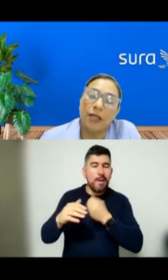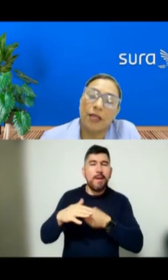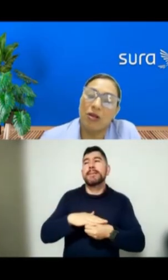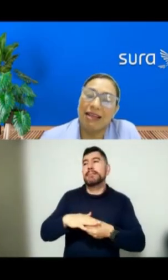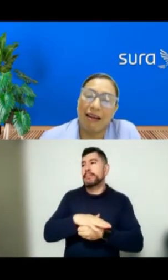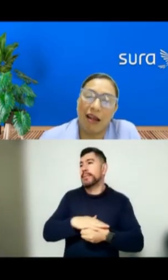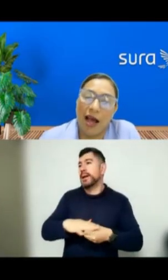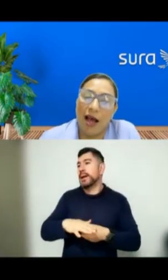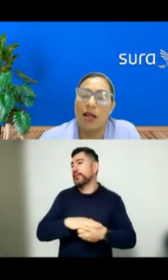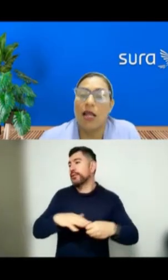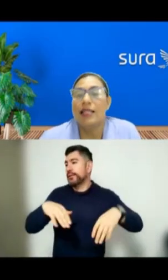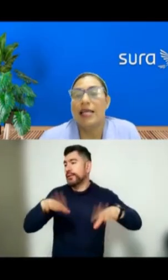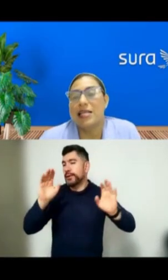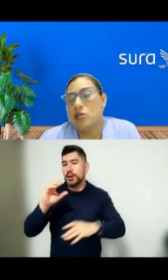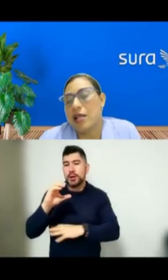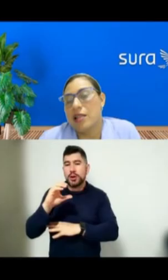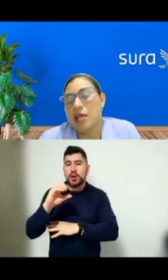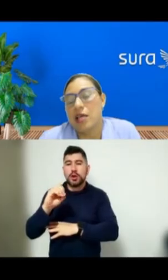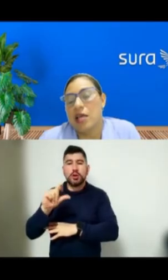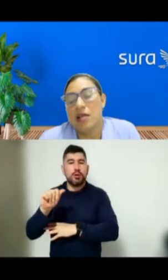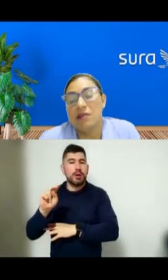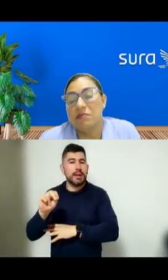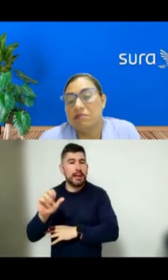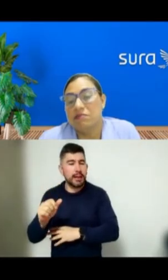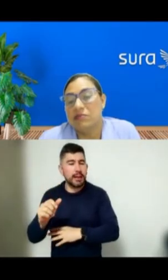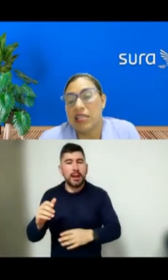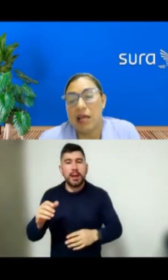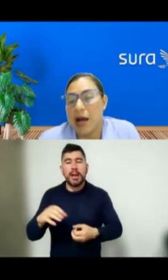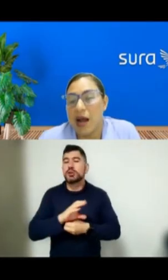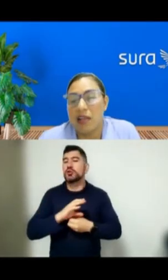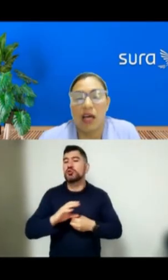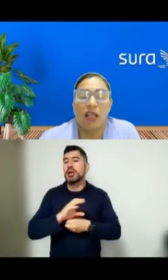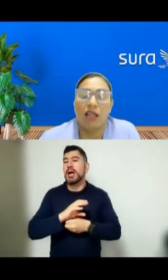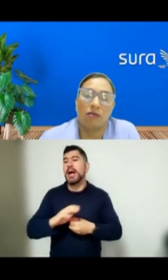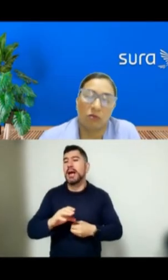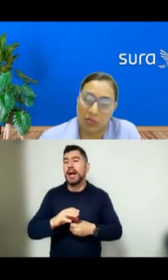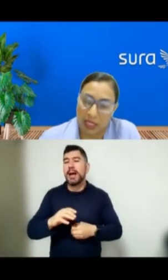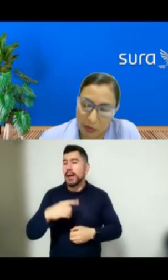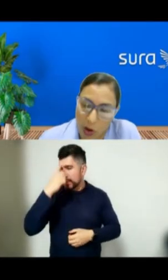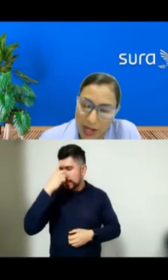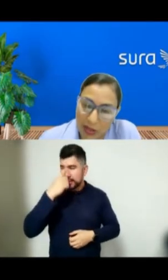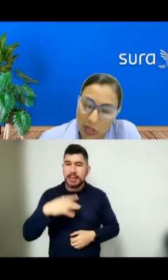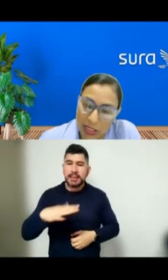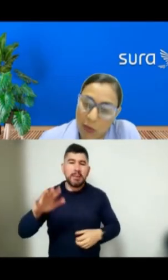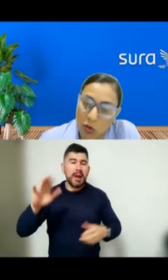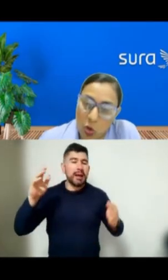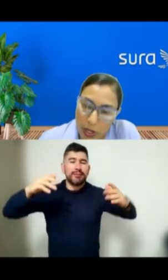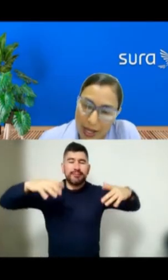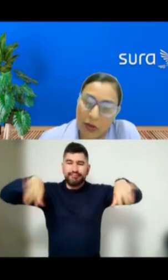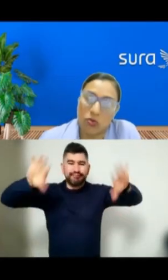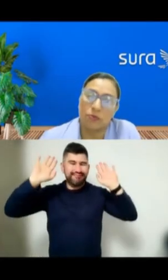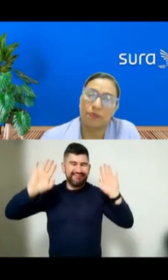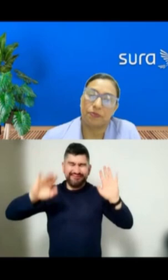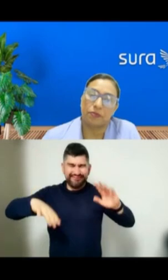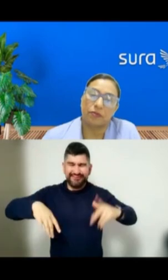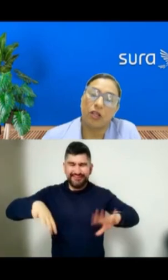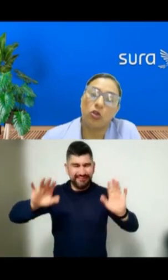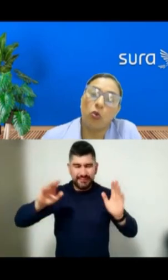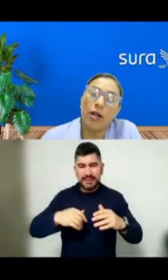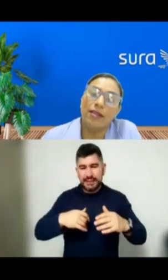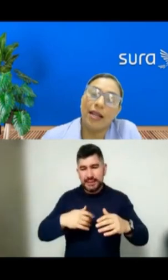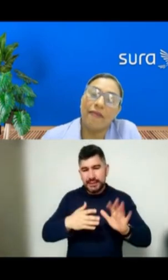barrio Colina Real, de la ciudad de Santa Marta, donde estemos